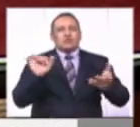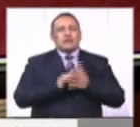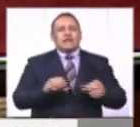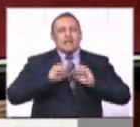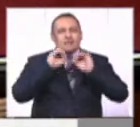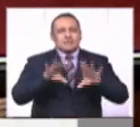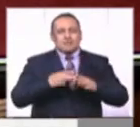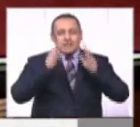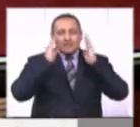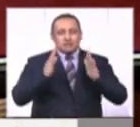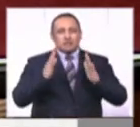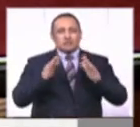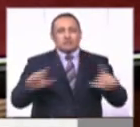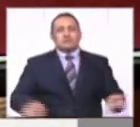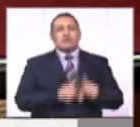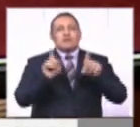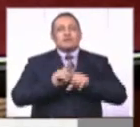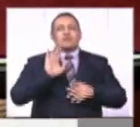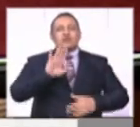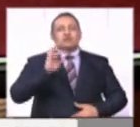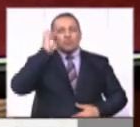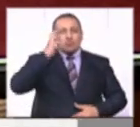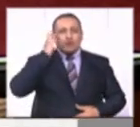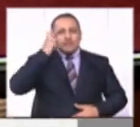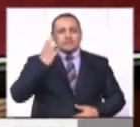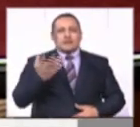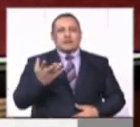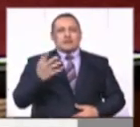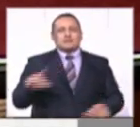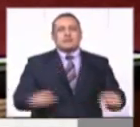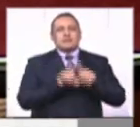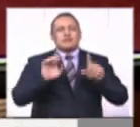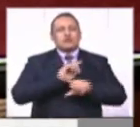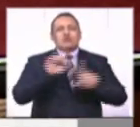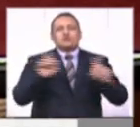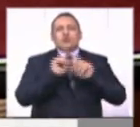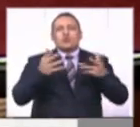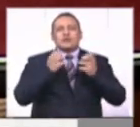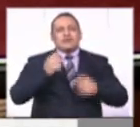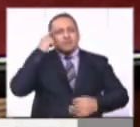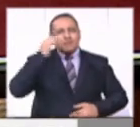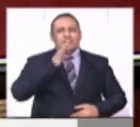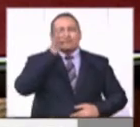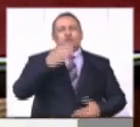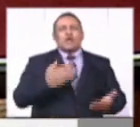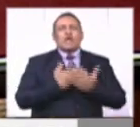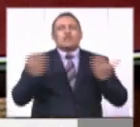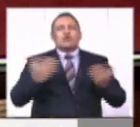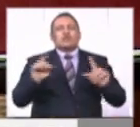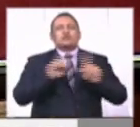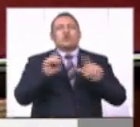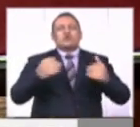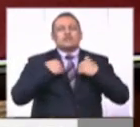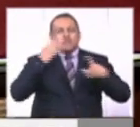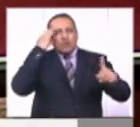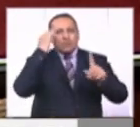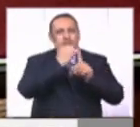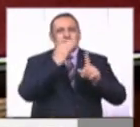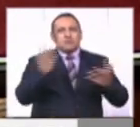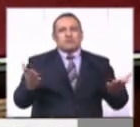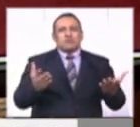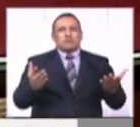llamaban la atención de su política de su no destino a dónde ir de no tener